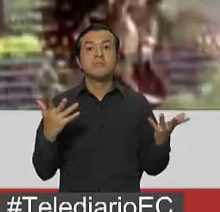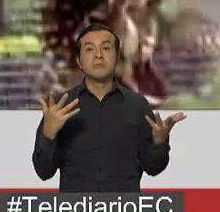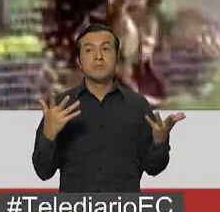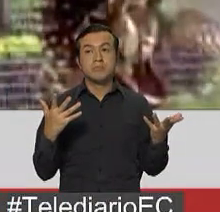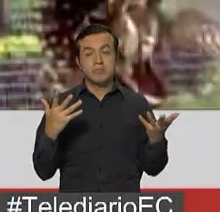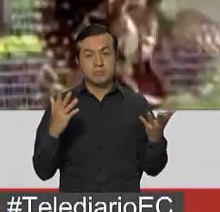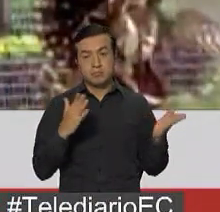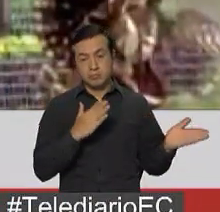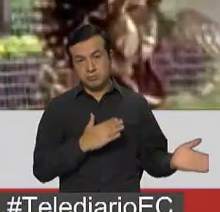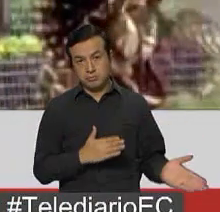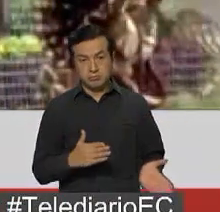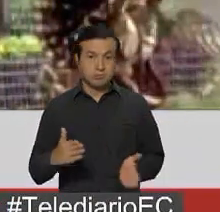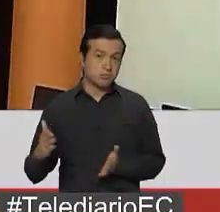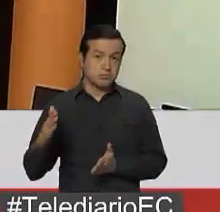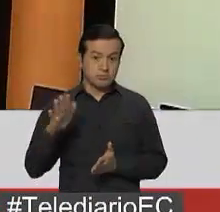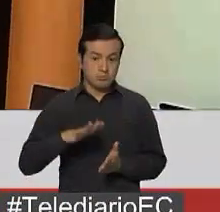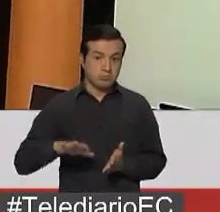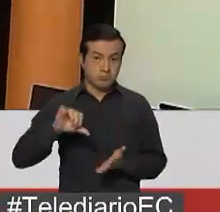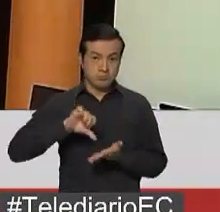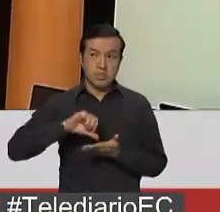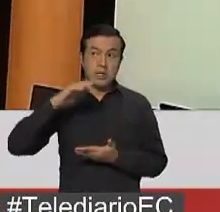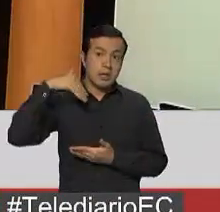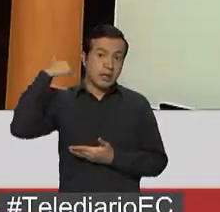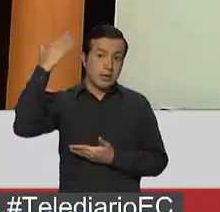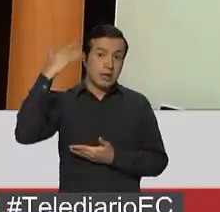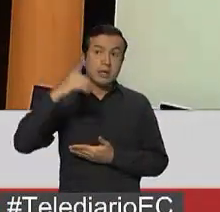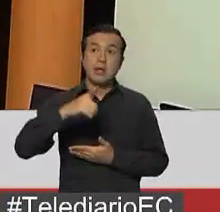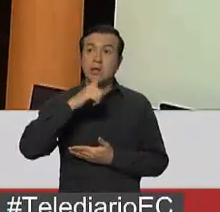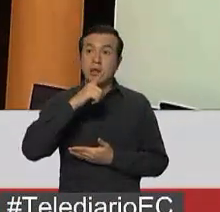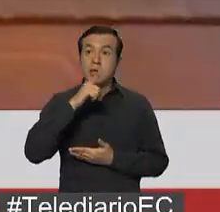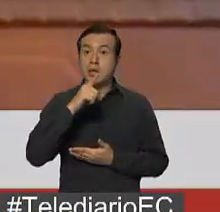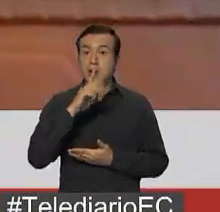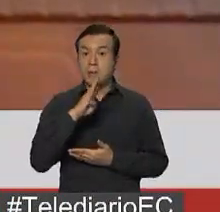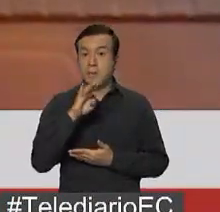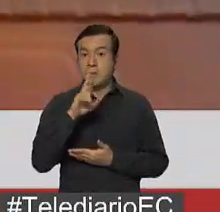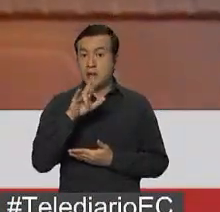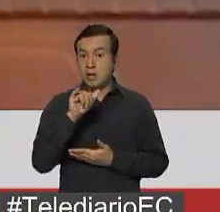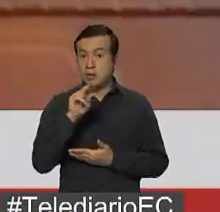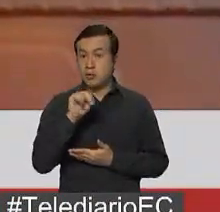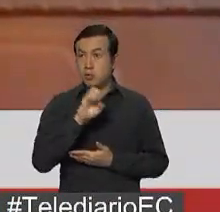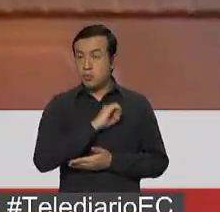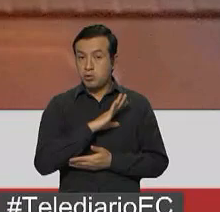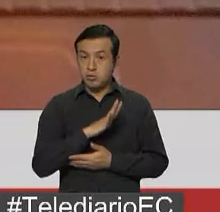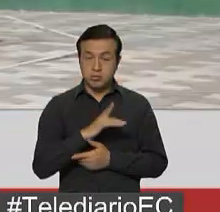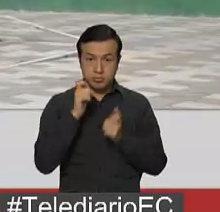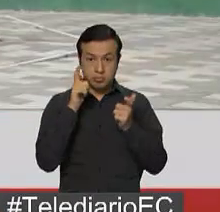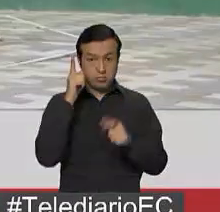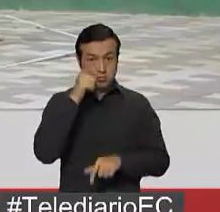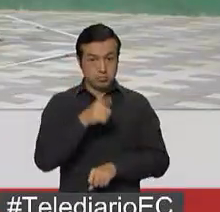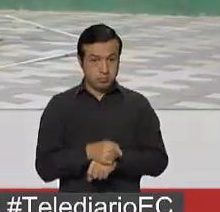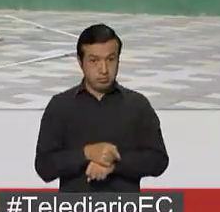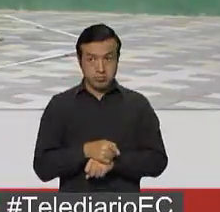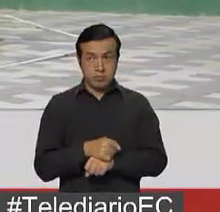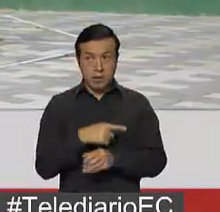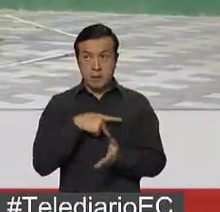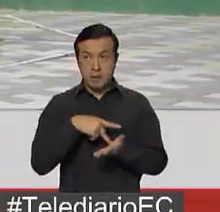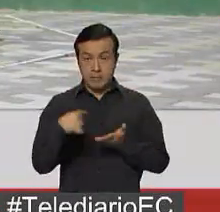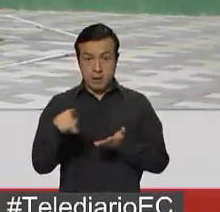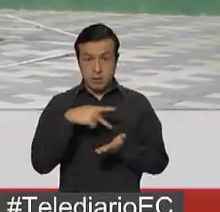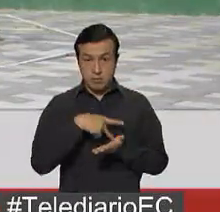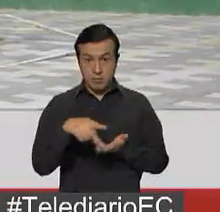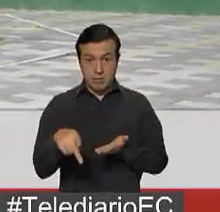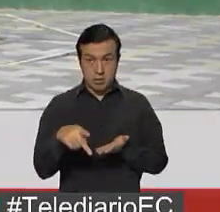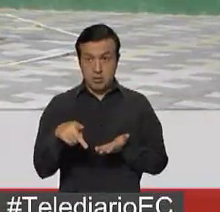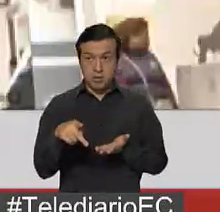para destrabar a la ciudad el alcalde de latacunga byron cárdenas como medida inmediata dispuso el no pago de la planilla